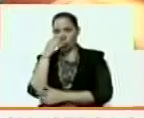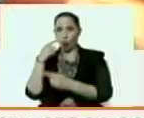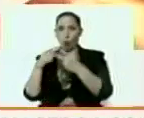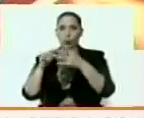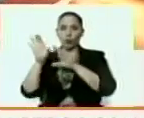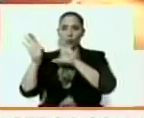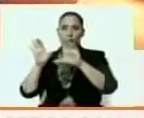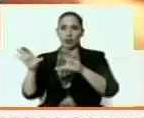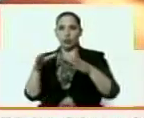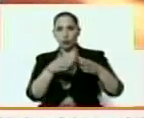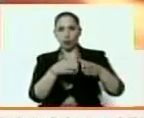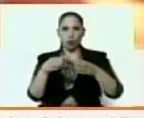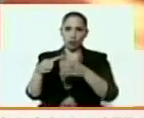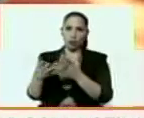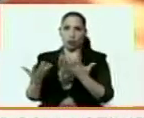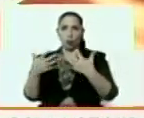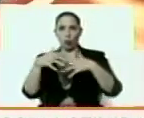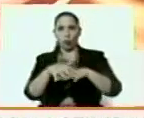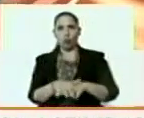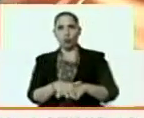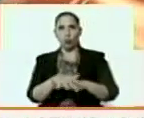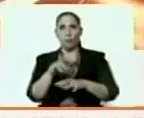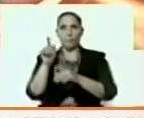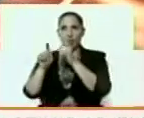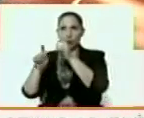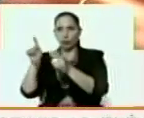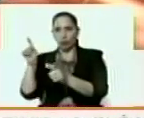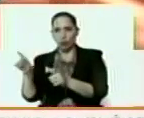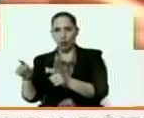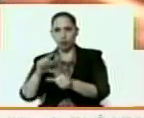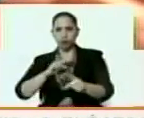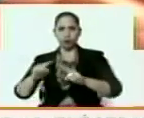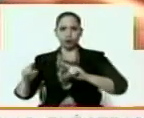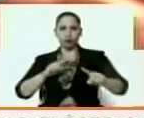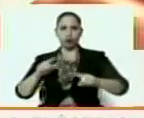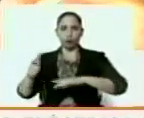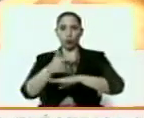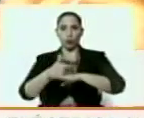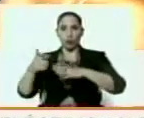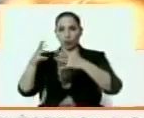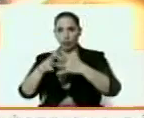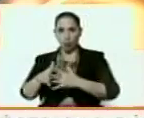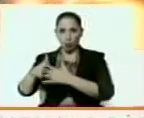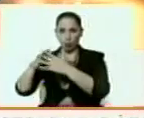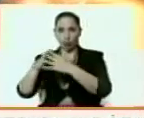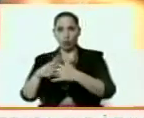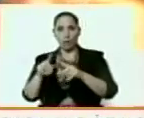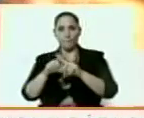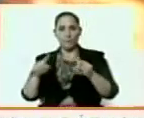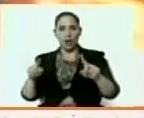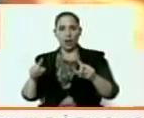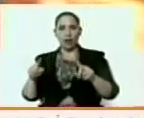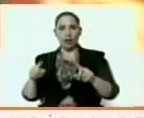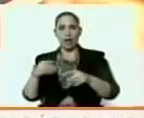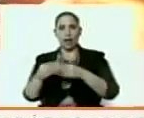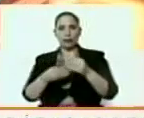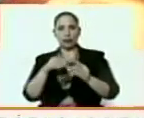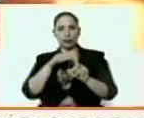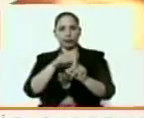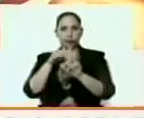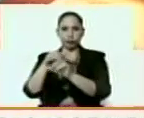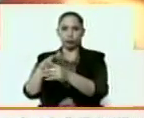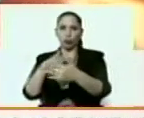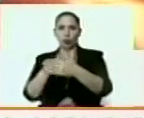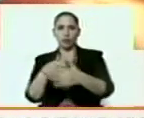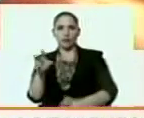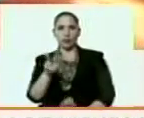organizado. Es un conjunto de personeros dirigidos por el gobierno de Estados Unidos, bueno, para cometer esta fechoría contra Venezuela.